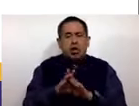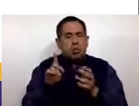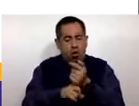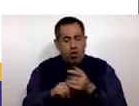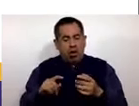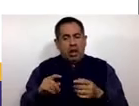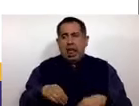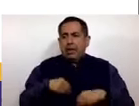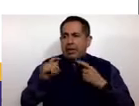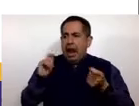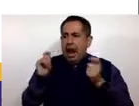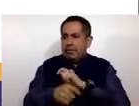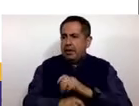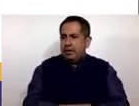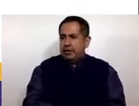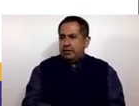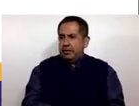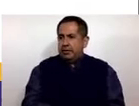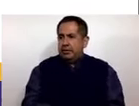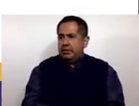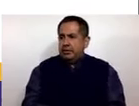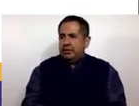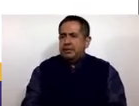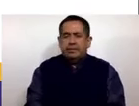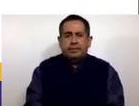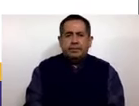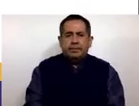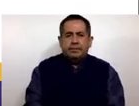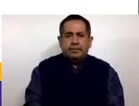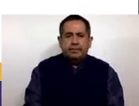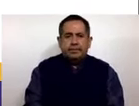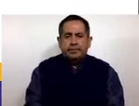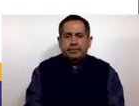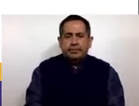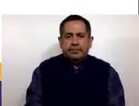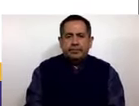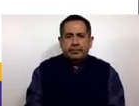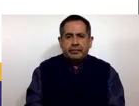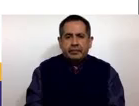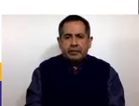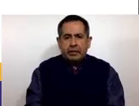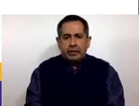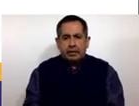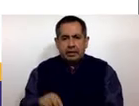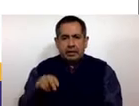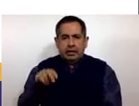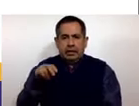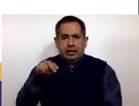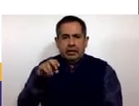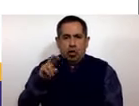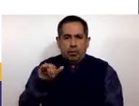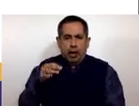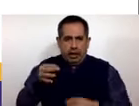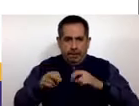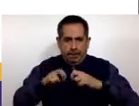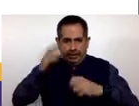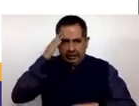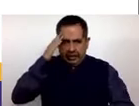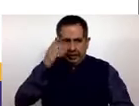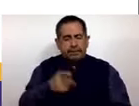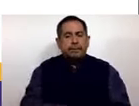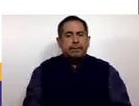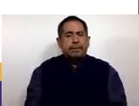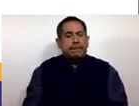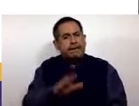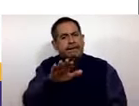vida. Exacto. Exacto. Mira, por ejemplo, tú dices que es un libro